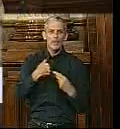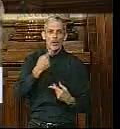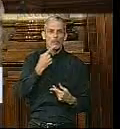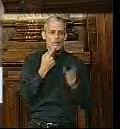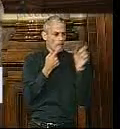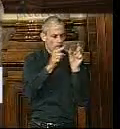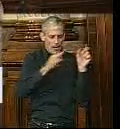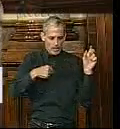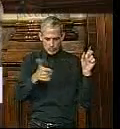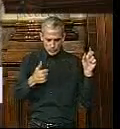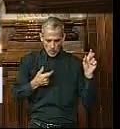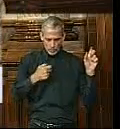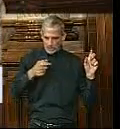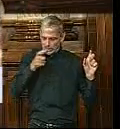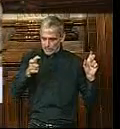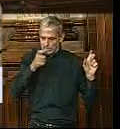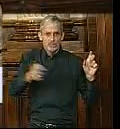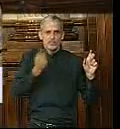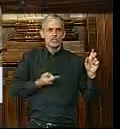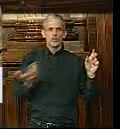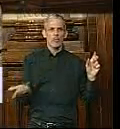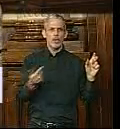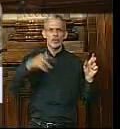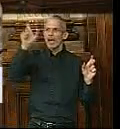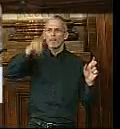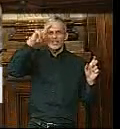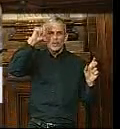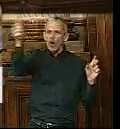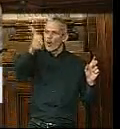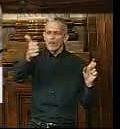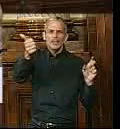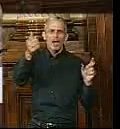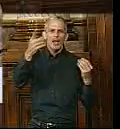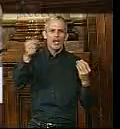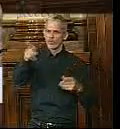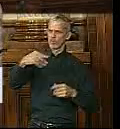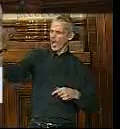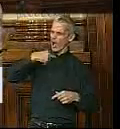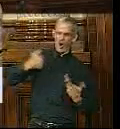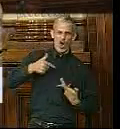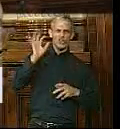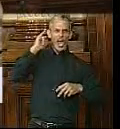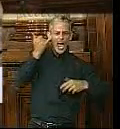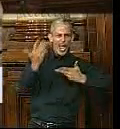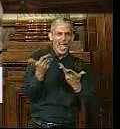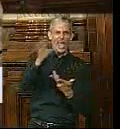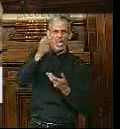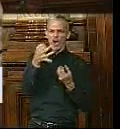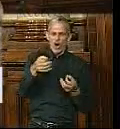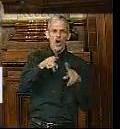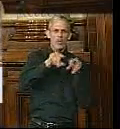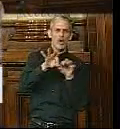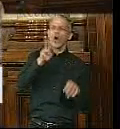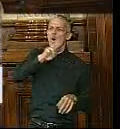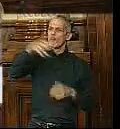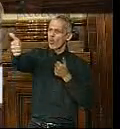las palabras construidas para preguntar, y si quien me toca en lengua de señas es homofóbico, si es una mujer